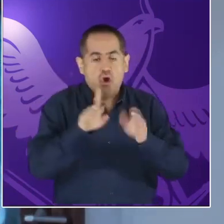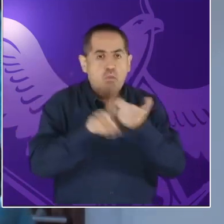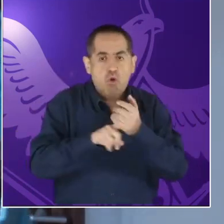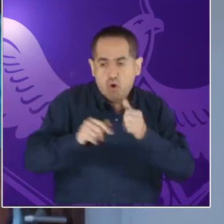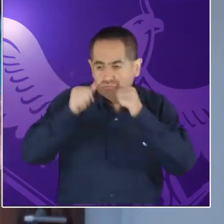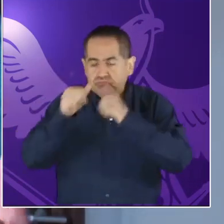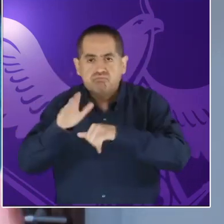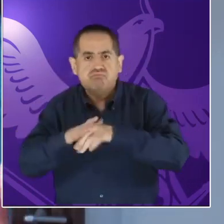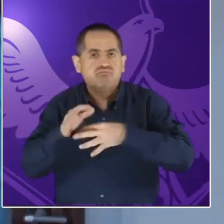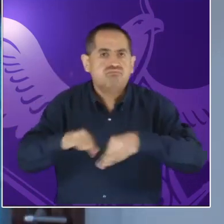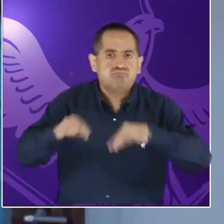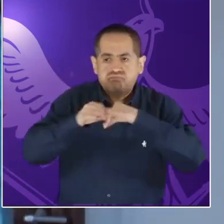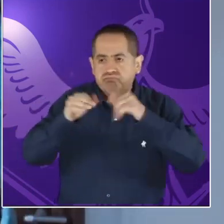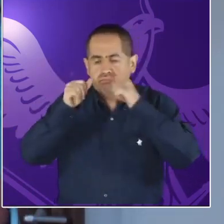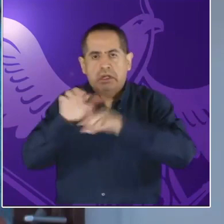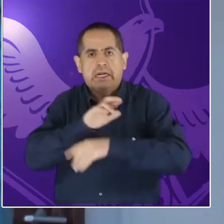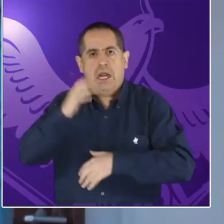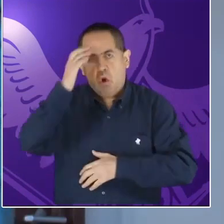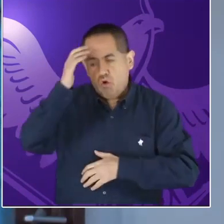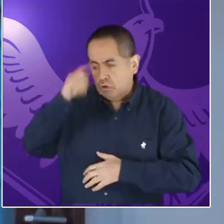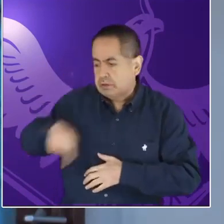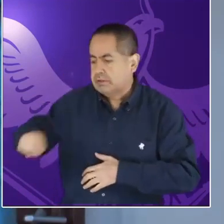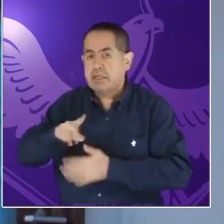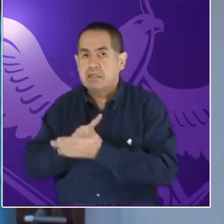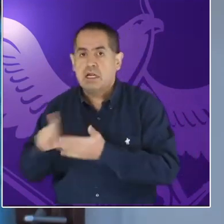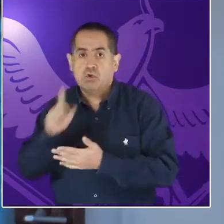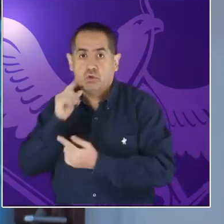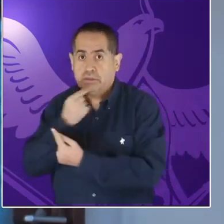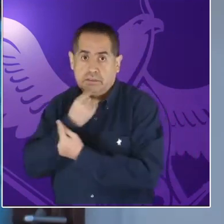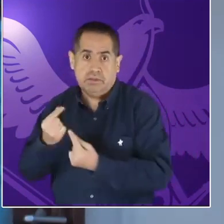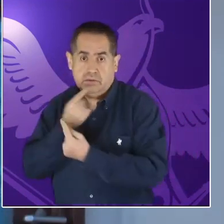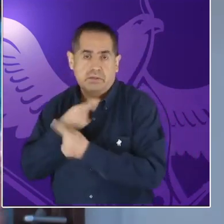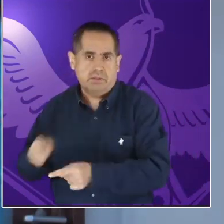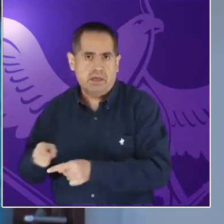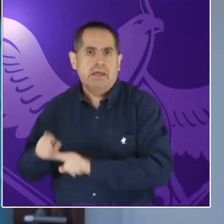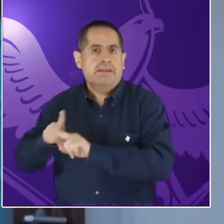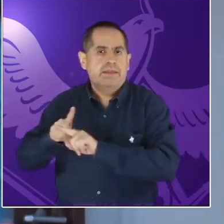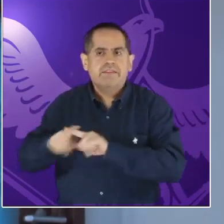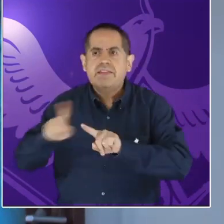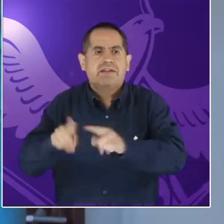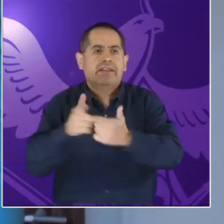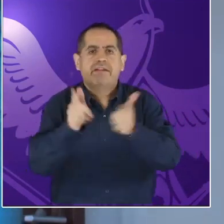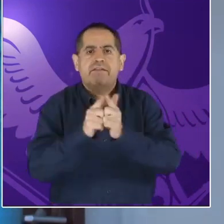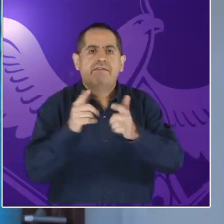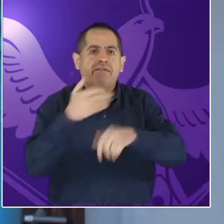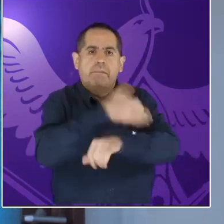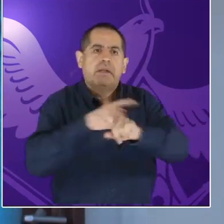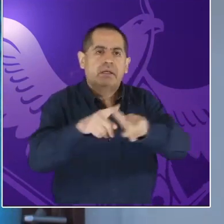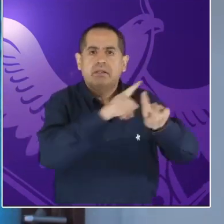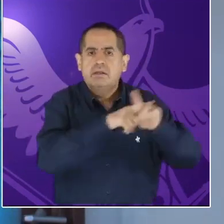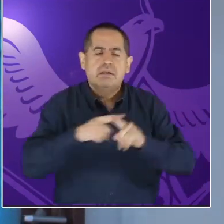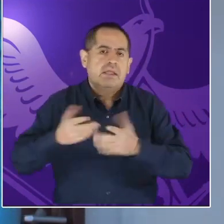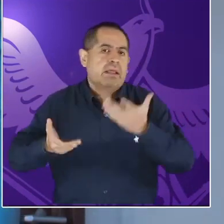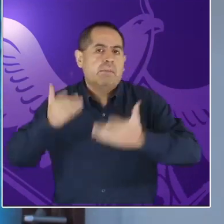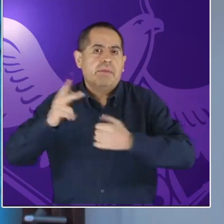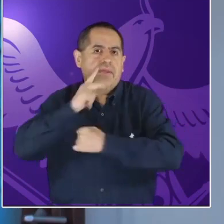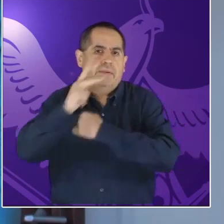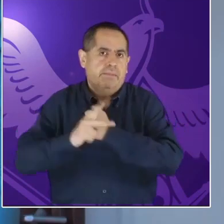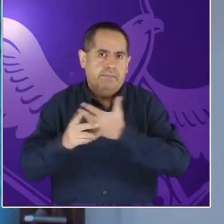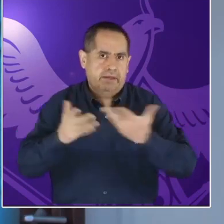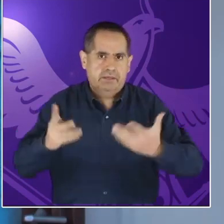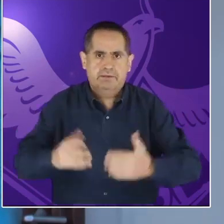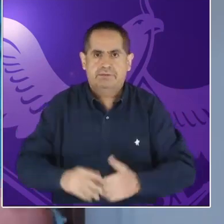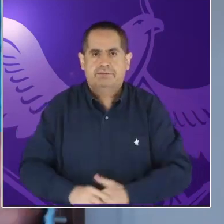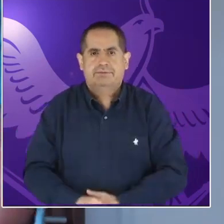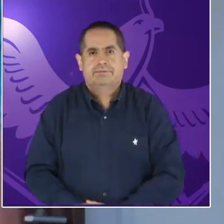va flexibilizando, ¿no?, modelando a lo largo del tiempo y dependiendo, ¿no?, del mayor o menor reconocimiento de los